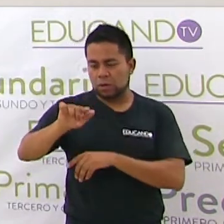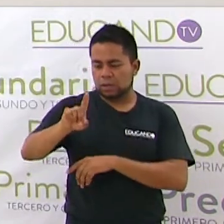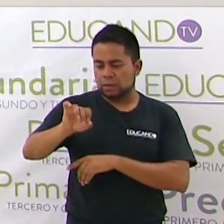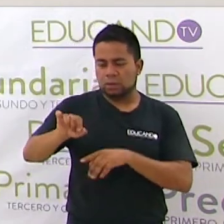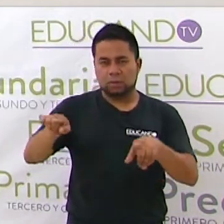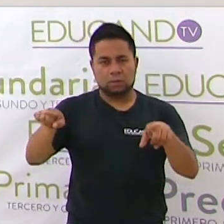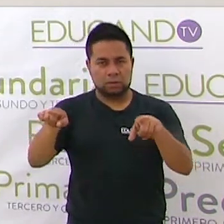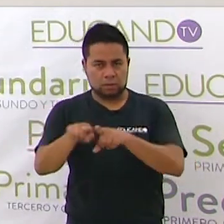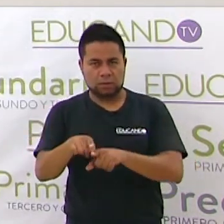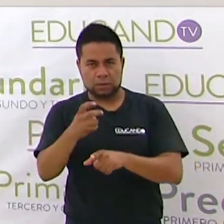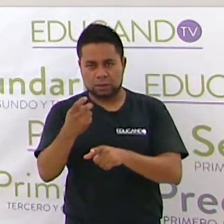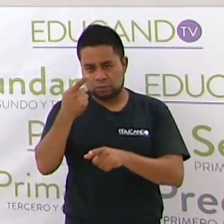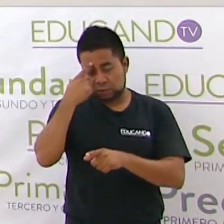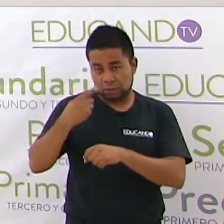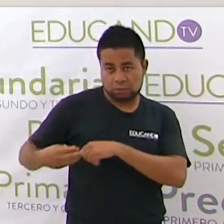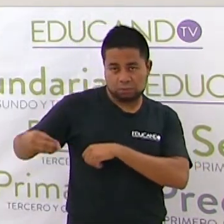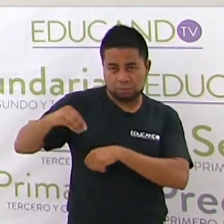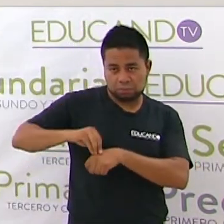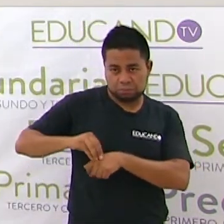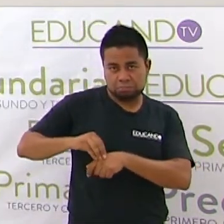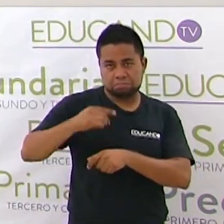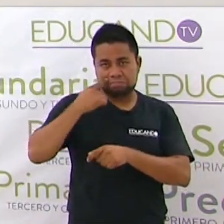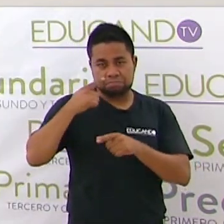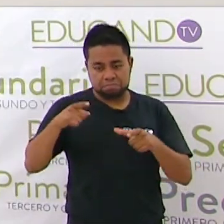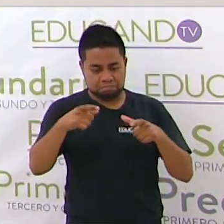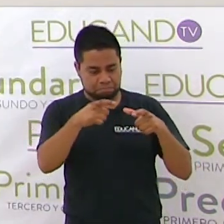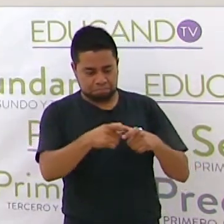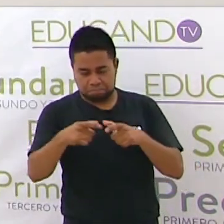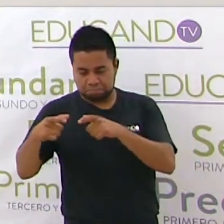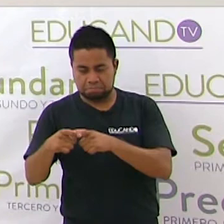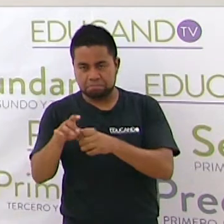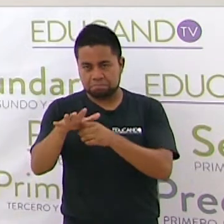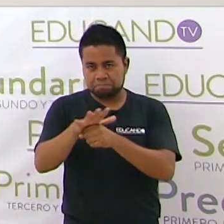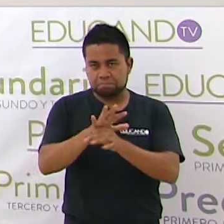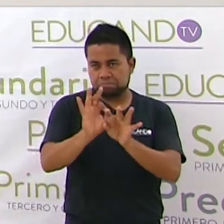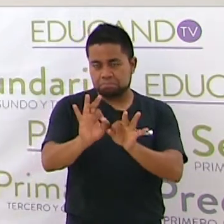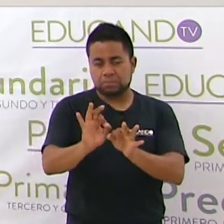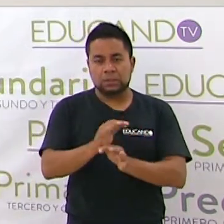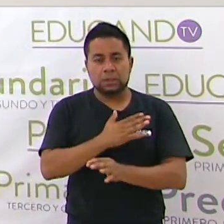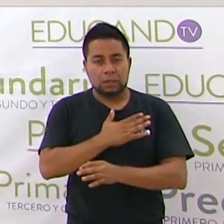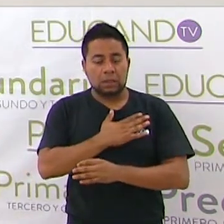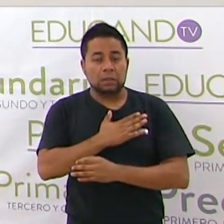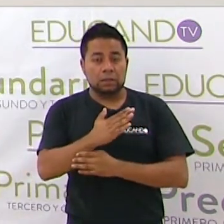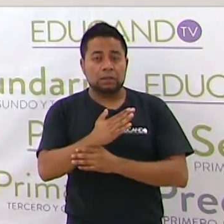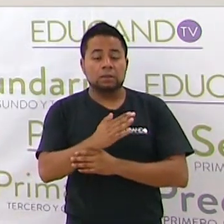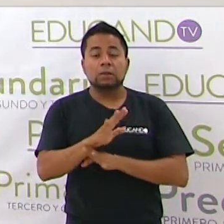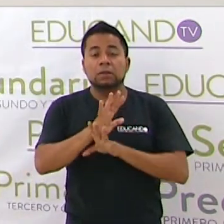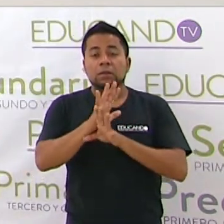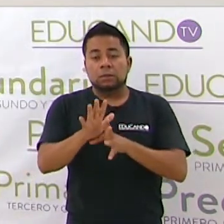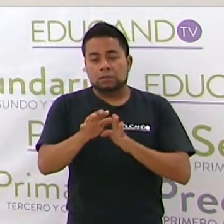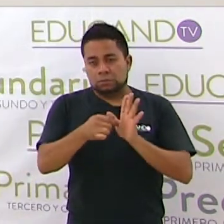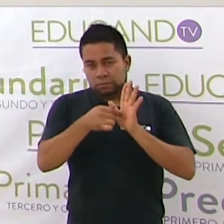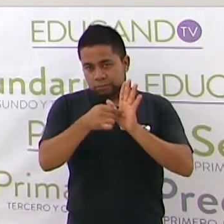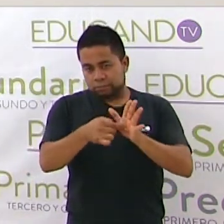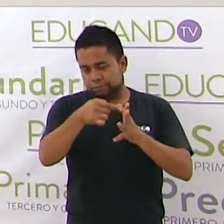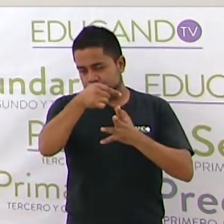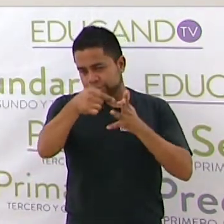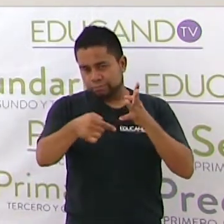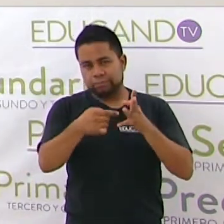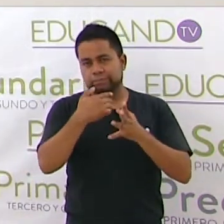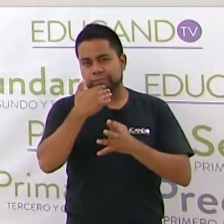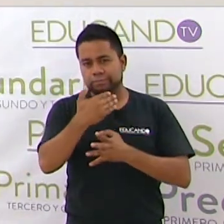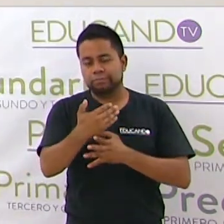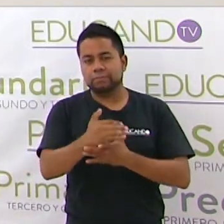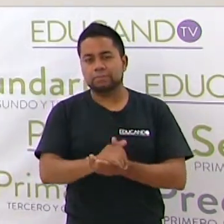manera de ejemplificarlo, cabe, como pueden ustedes ver, exactamente. Bueno, una vez que hemos recordado esta parte, que